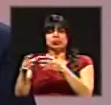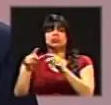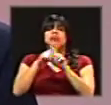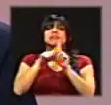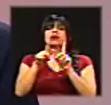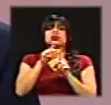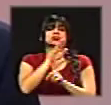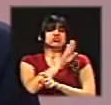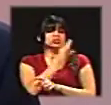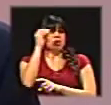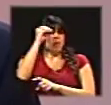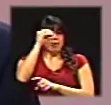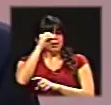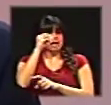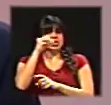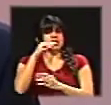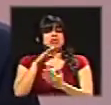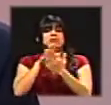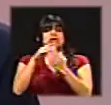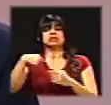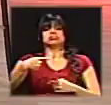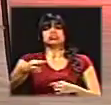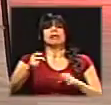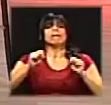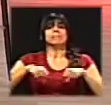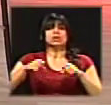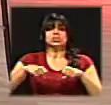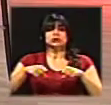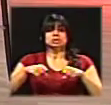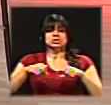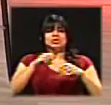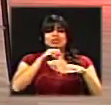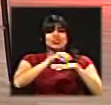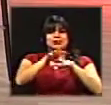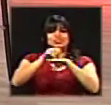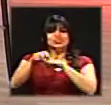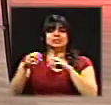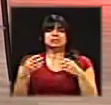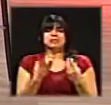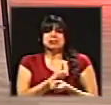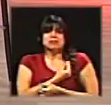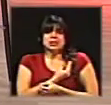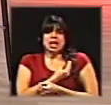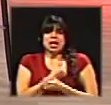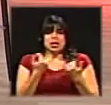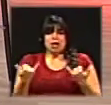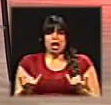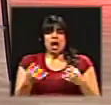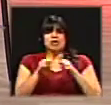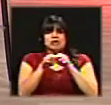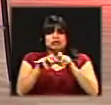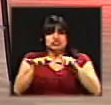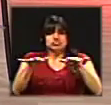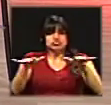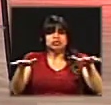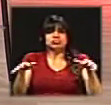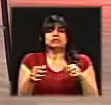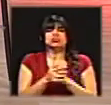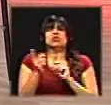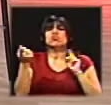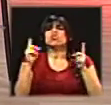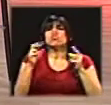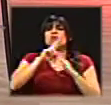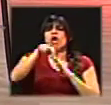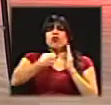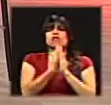opinión, y frente a esta posibilidad de una campaña de miedo que se está planteando en estos momentos, ¿qué papel debería jugar